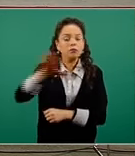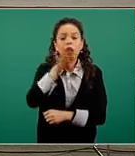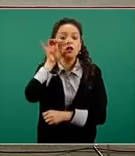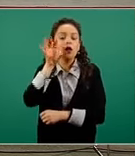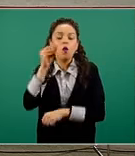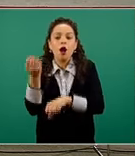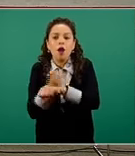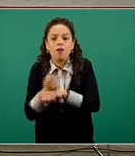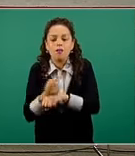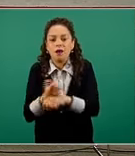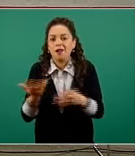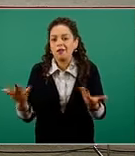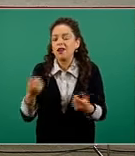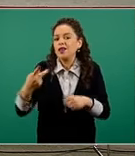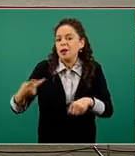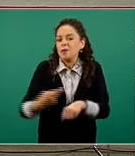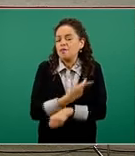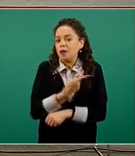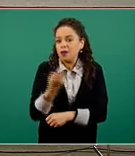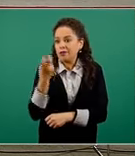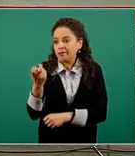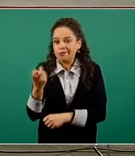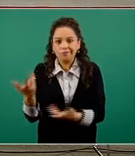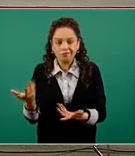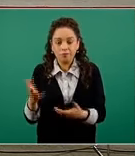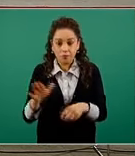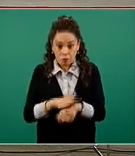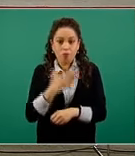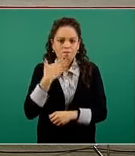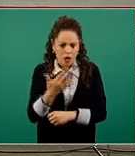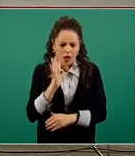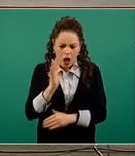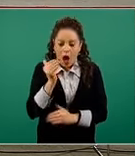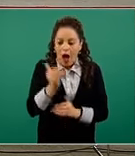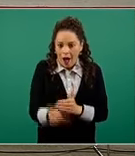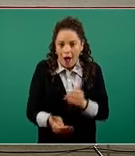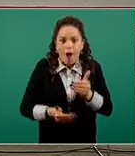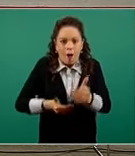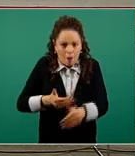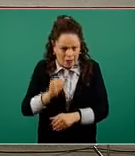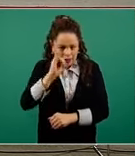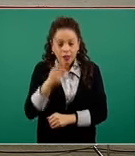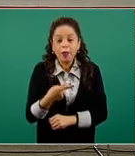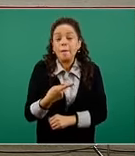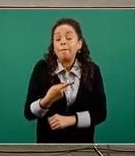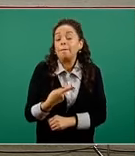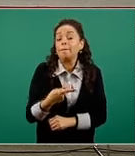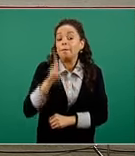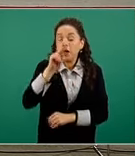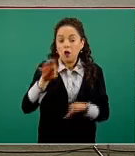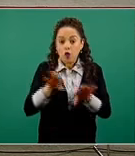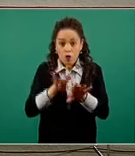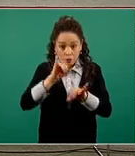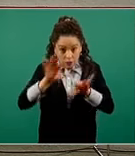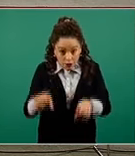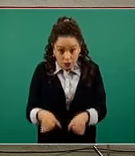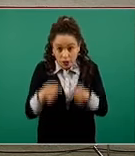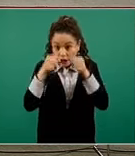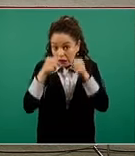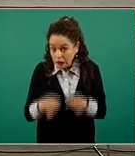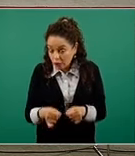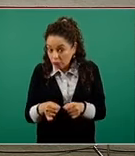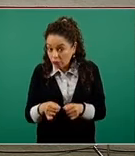esta situación. Sí. ¿Qué pasaría en este sentido? Está bien que se avance, sin embargo, ¿quién nos puede garantizar esta posibilidad de